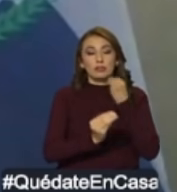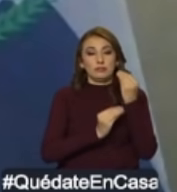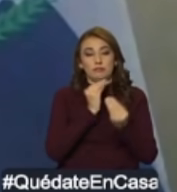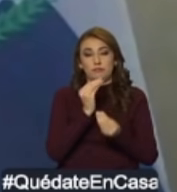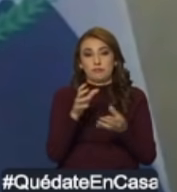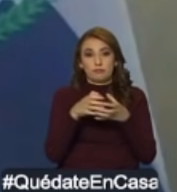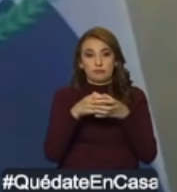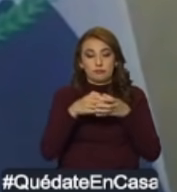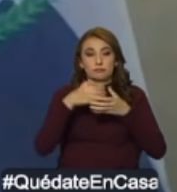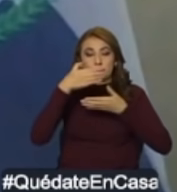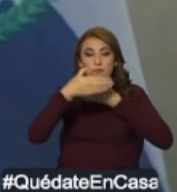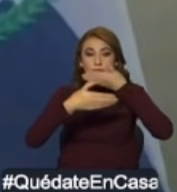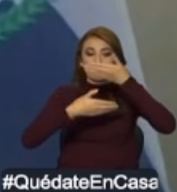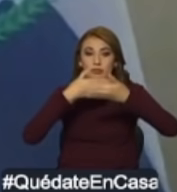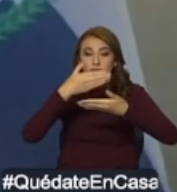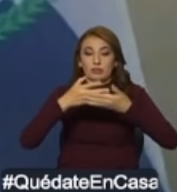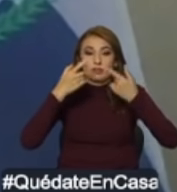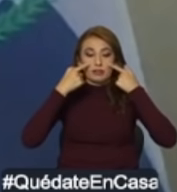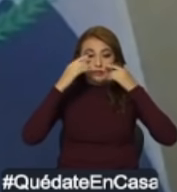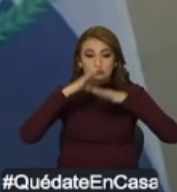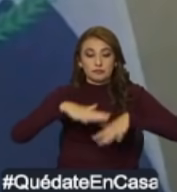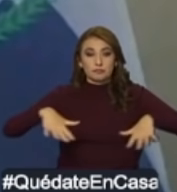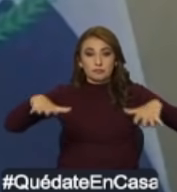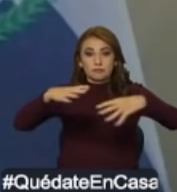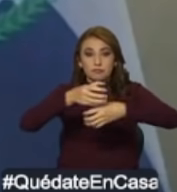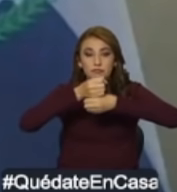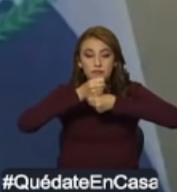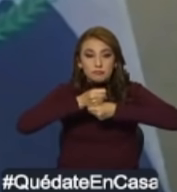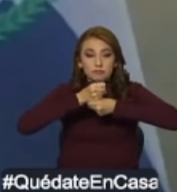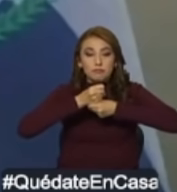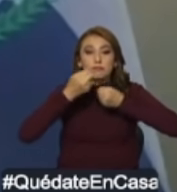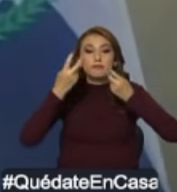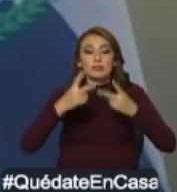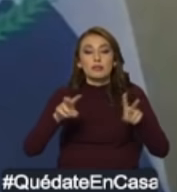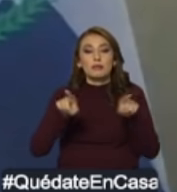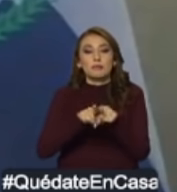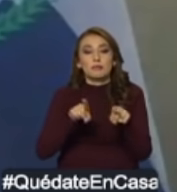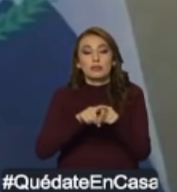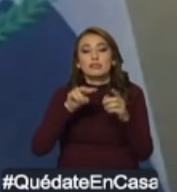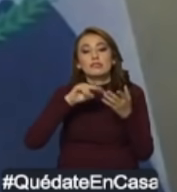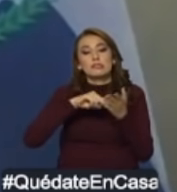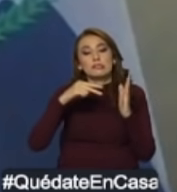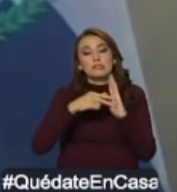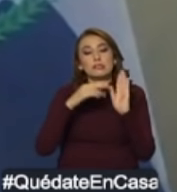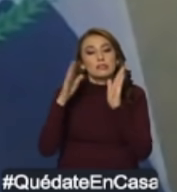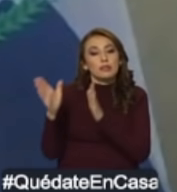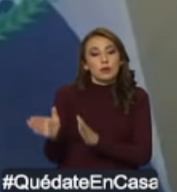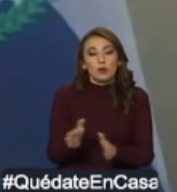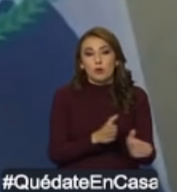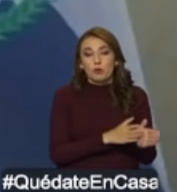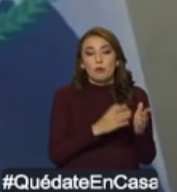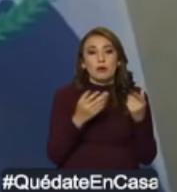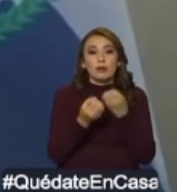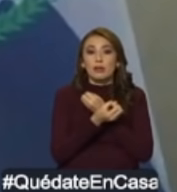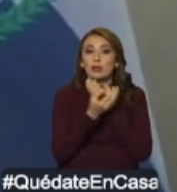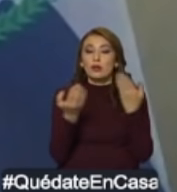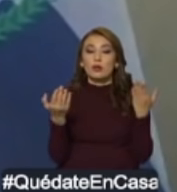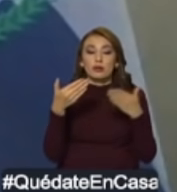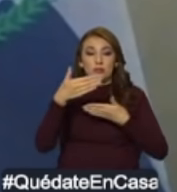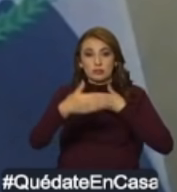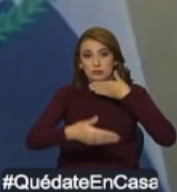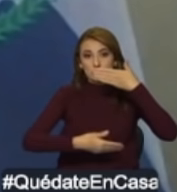indicador proxy de seguridad o inseguridad en el mundo, y a través de este también se mide otro tipo de violencias que pueden